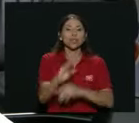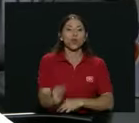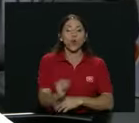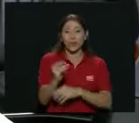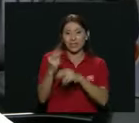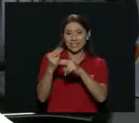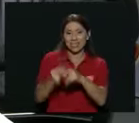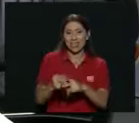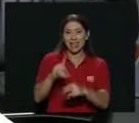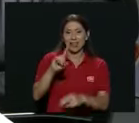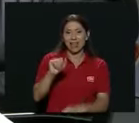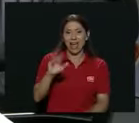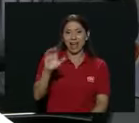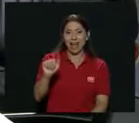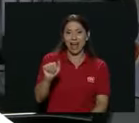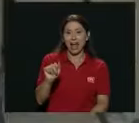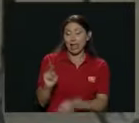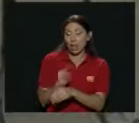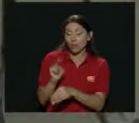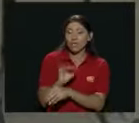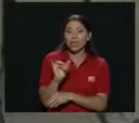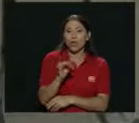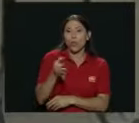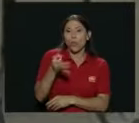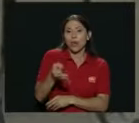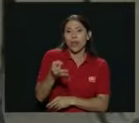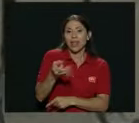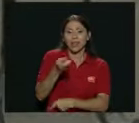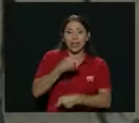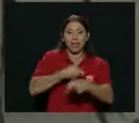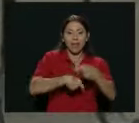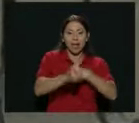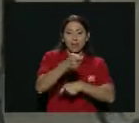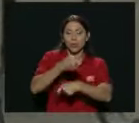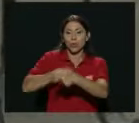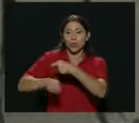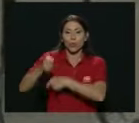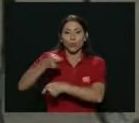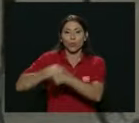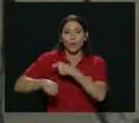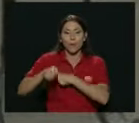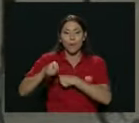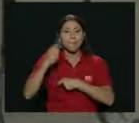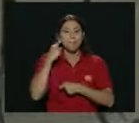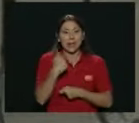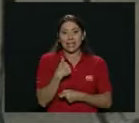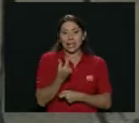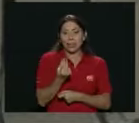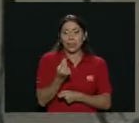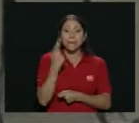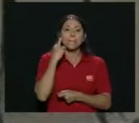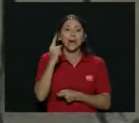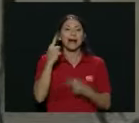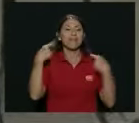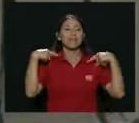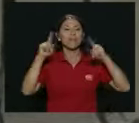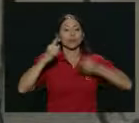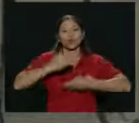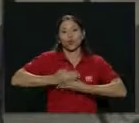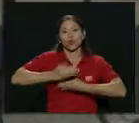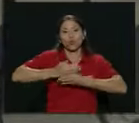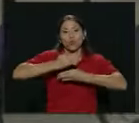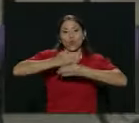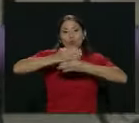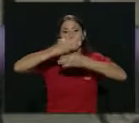se conocía como el DACA, sí, la ha utilizado como moneda de cambio para obtener los recursos para el famoso muro fronterizo. Es decir, él